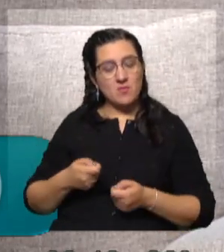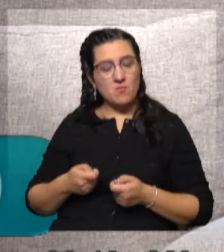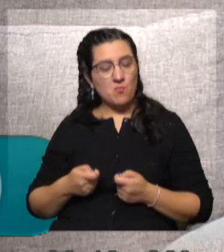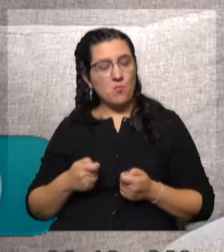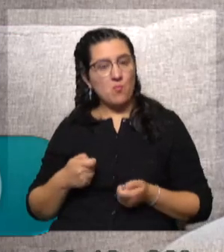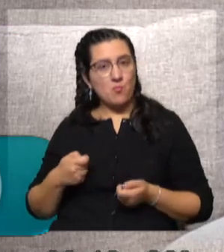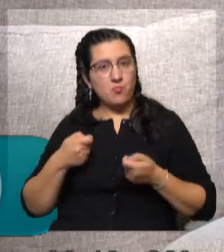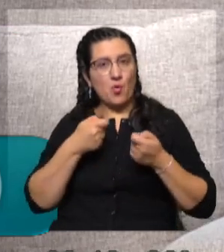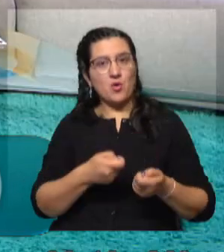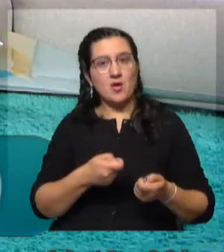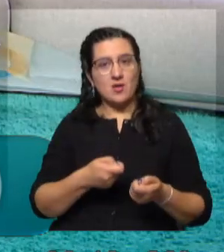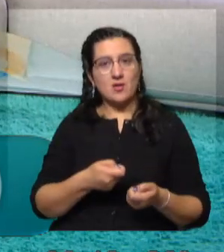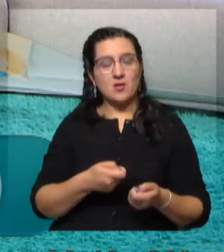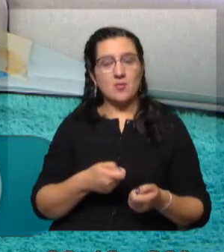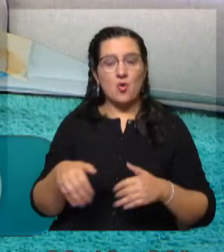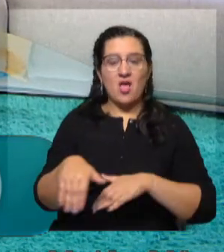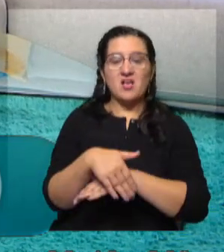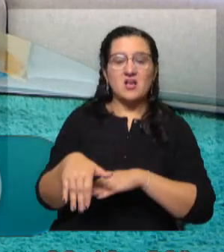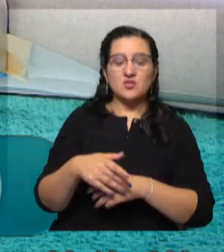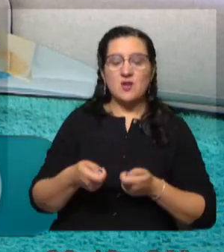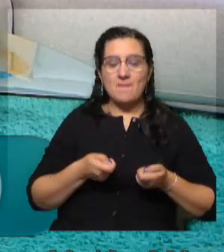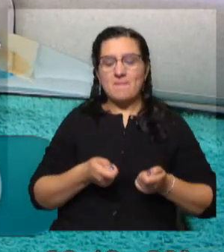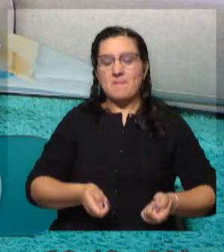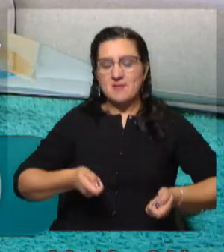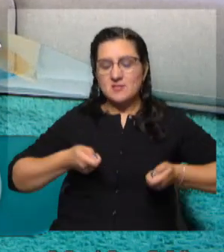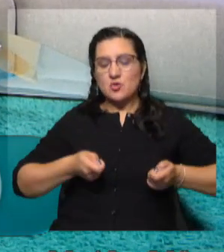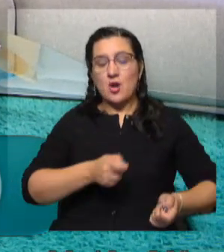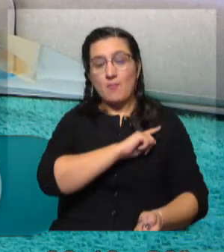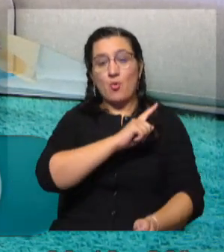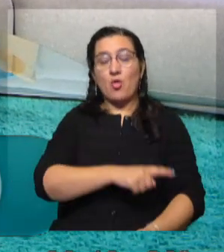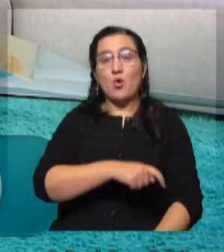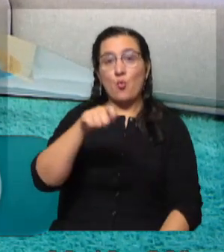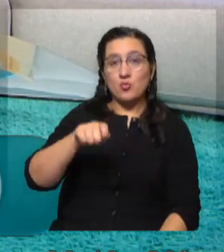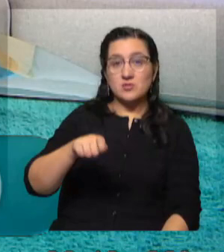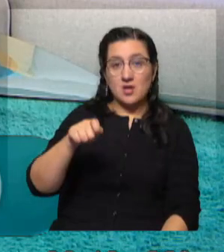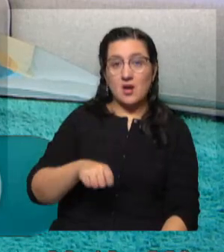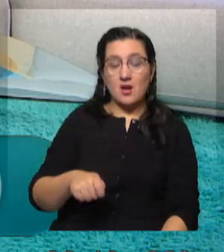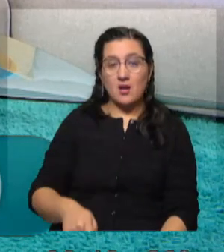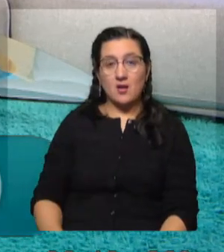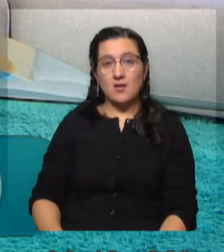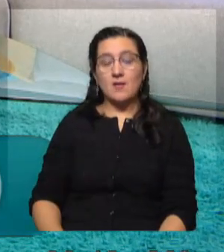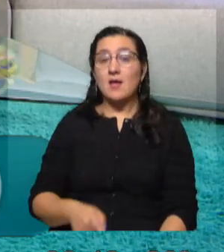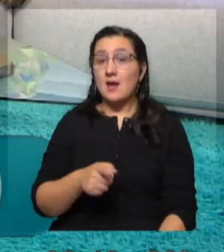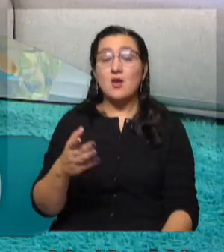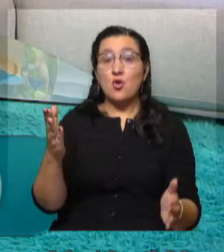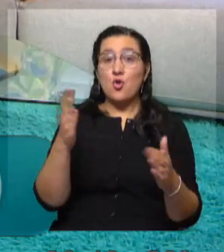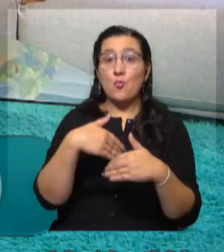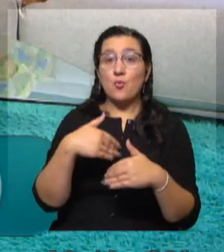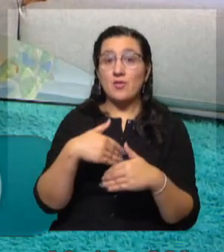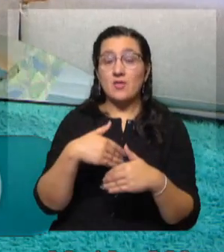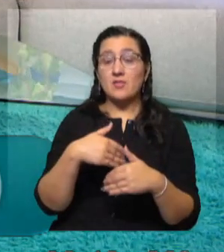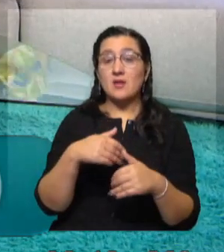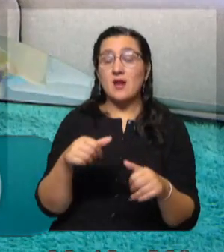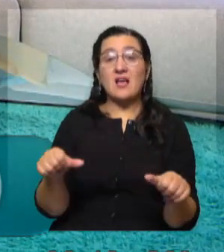de alguna manera por la vía de las calles una presión al poder judicial está de hecho este invalidado para tener cualquier